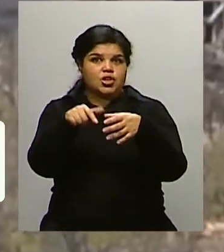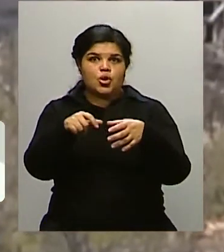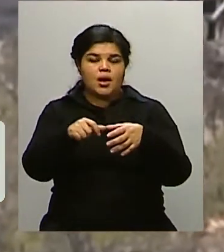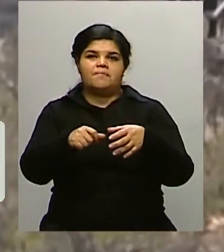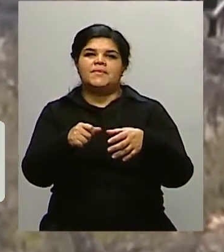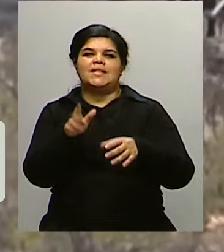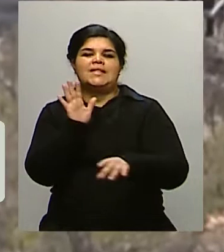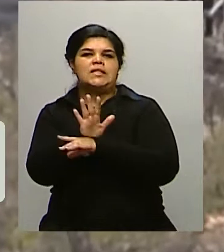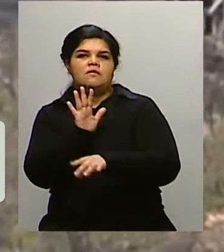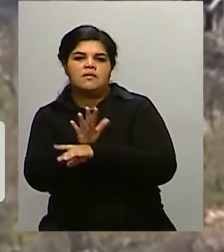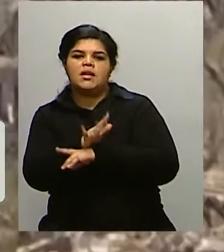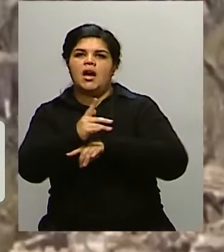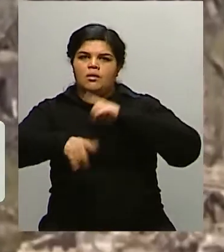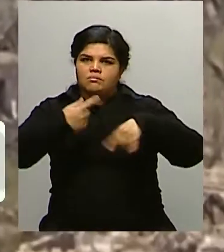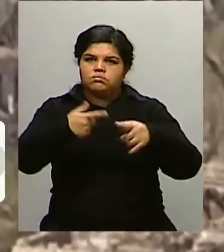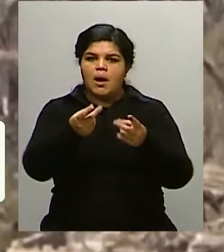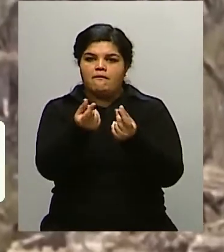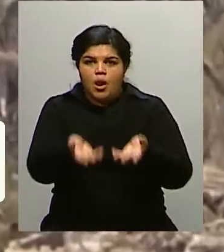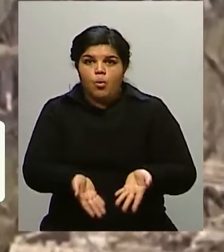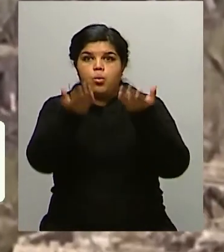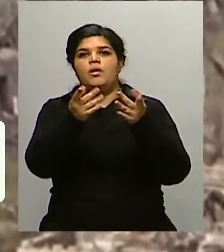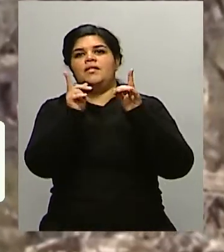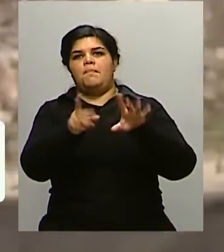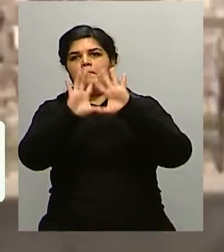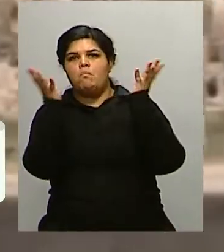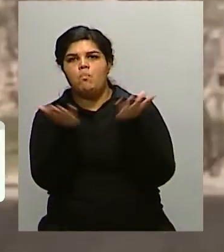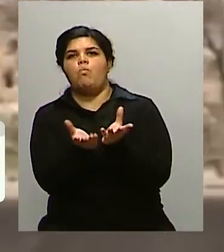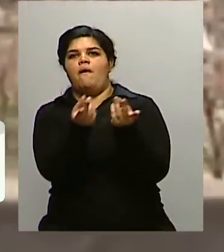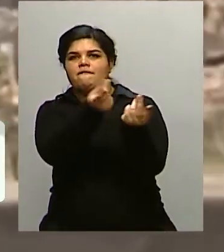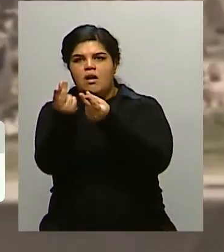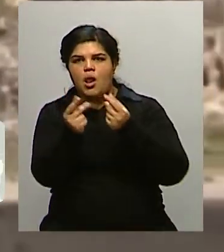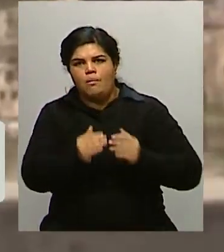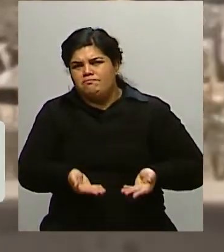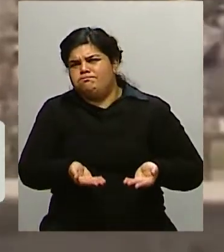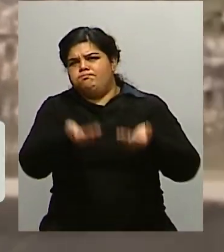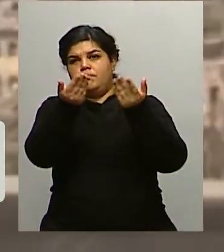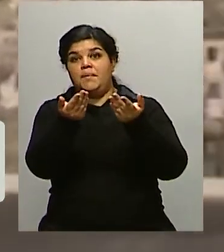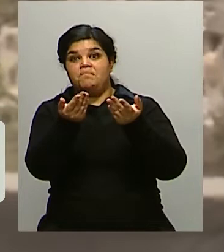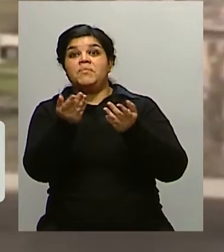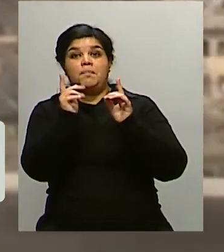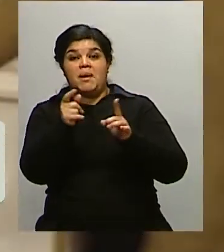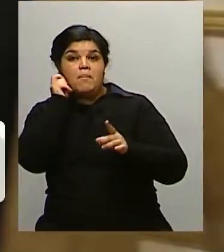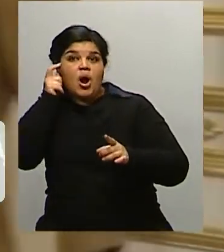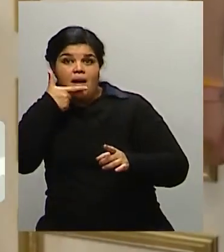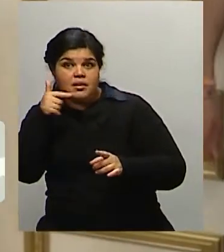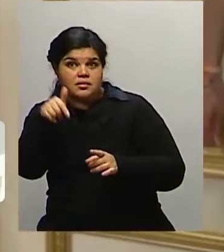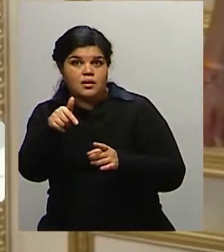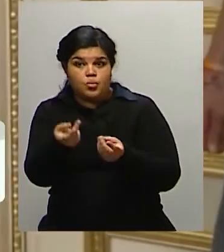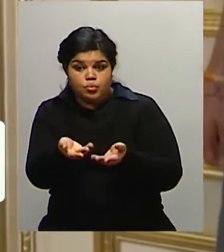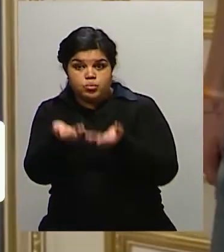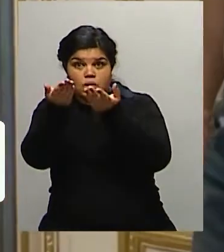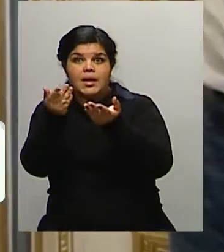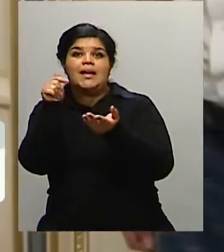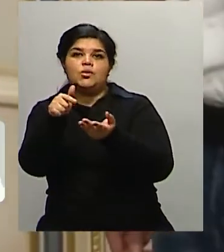Como pegó en los precios de la energía, eso se trasladó inmediatamente al precio de los alimentos, por dos razones. Por un